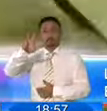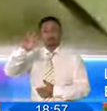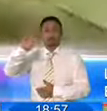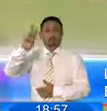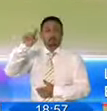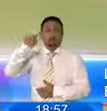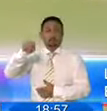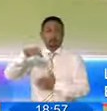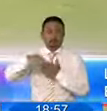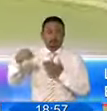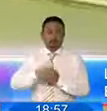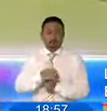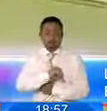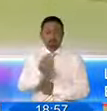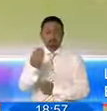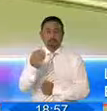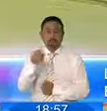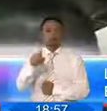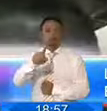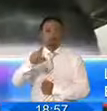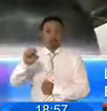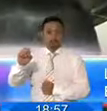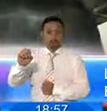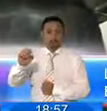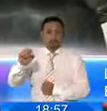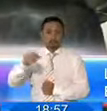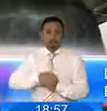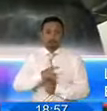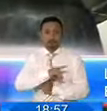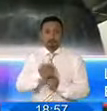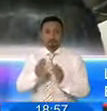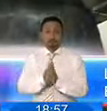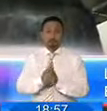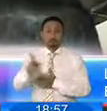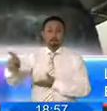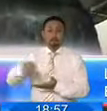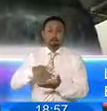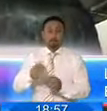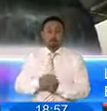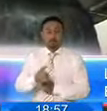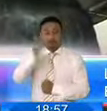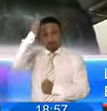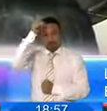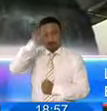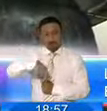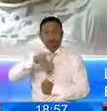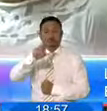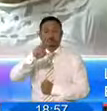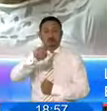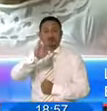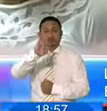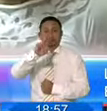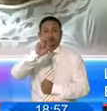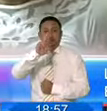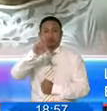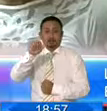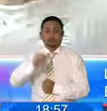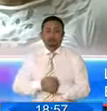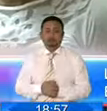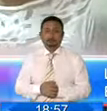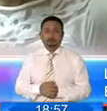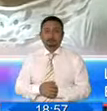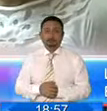$33.396.000, de los cuales $14.100.000 quiere que el tribunal les haga devolver a Glass y Rivera. La sociedad